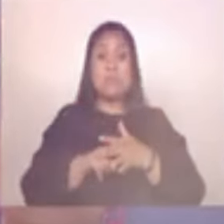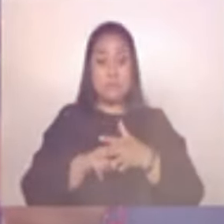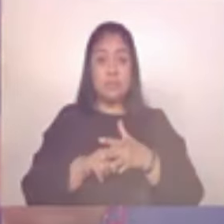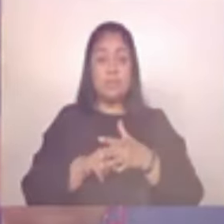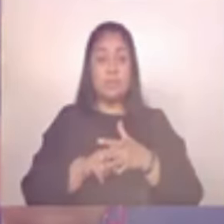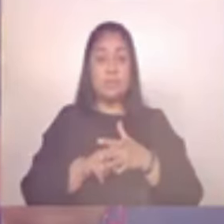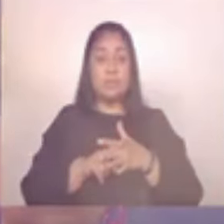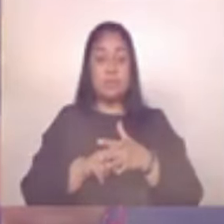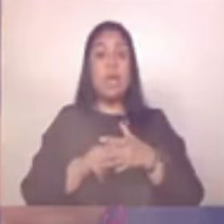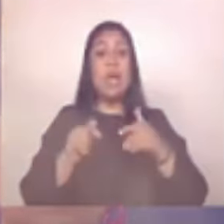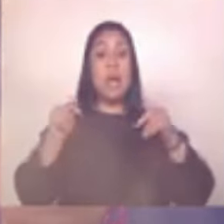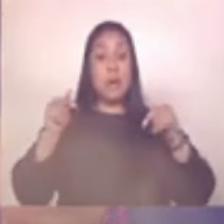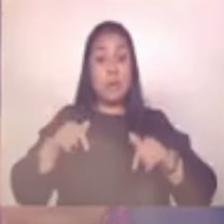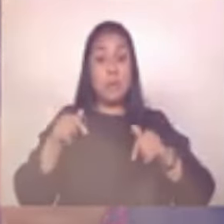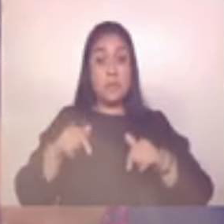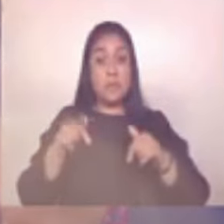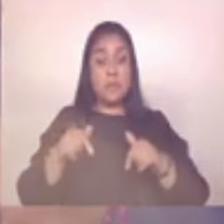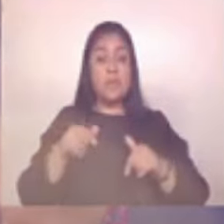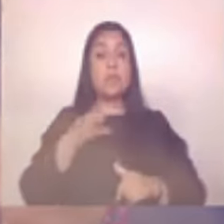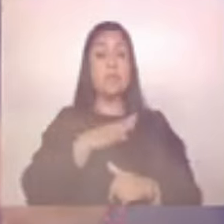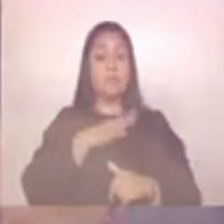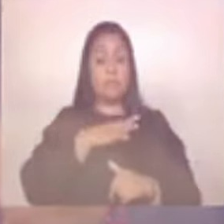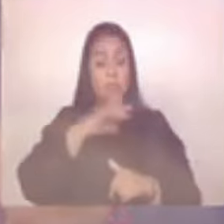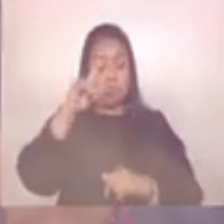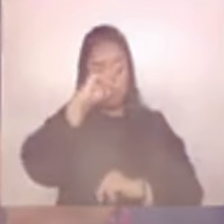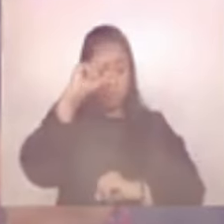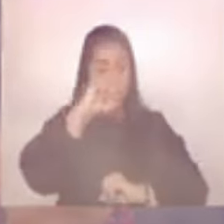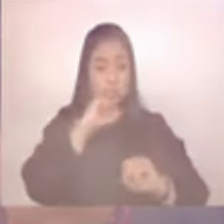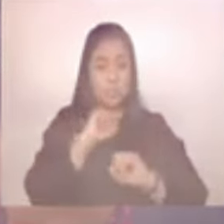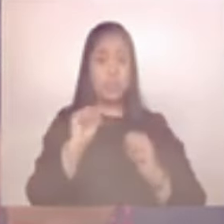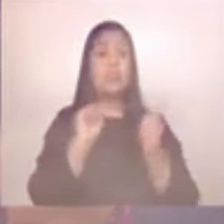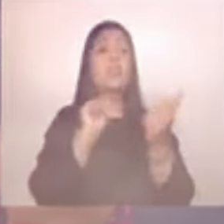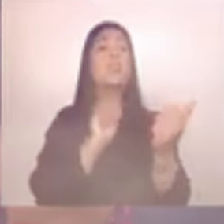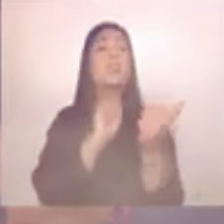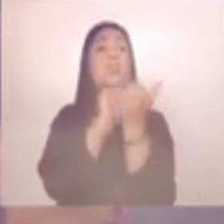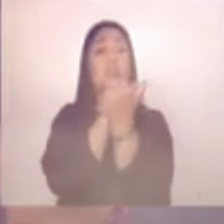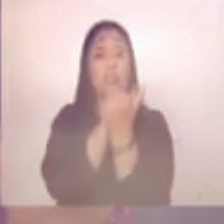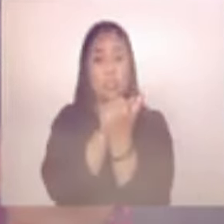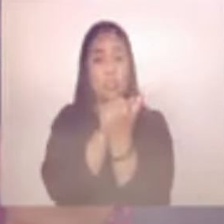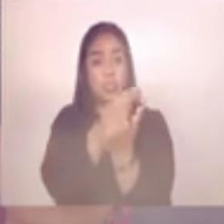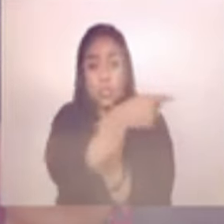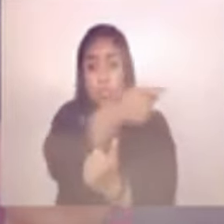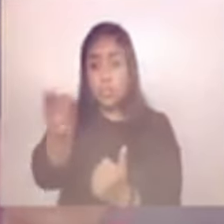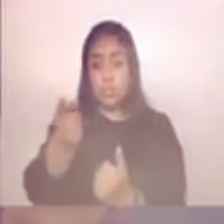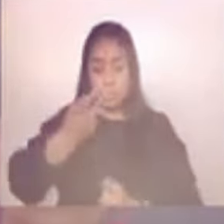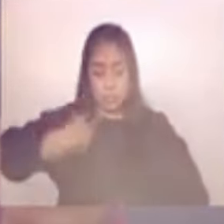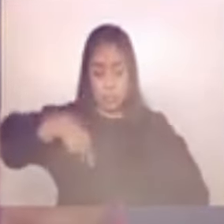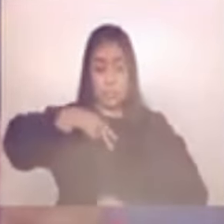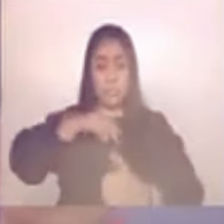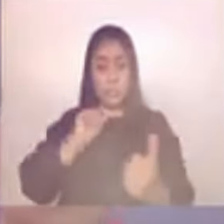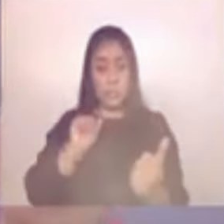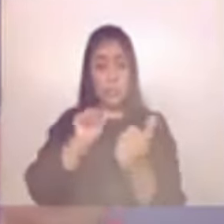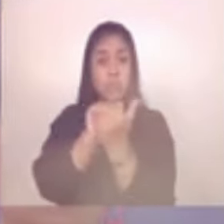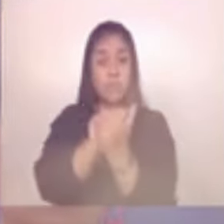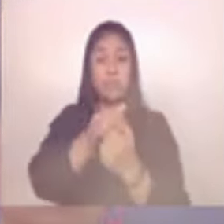Ahora tenemos la tarea juntos, ustedes y nosotros, el pueblo